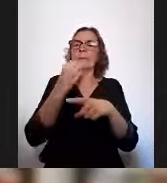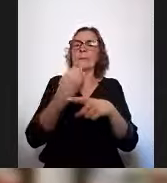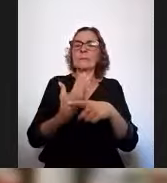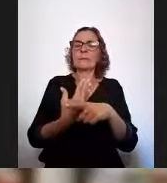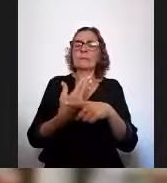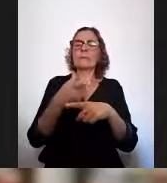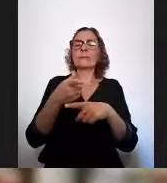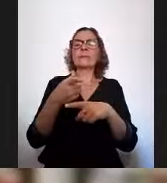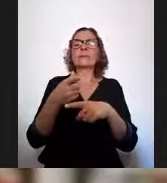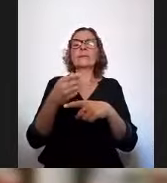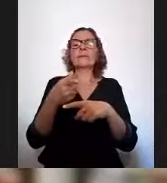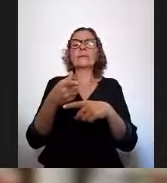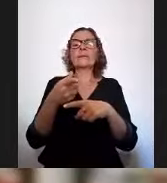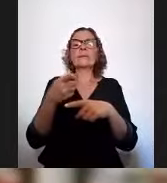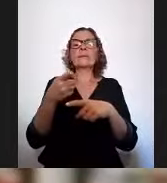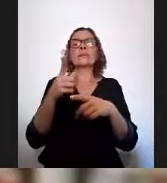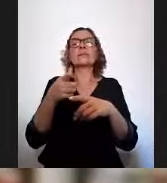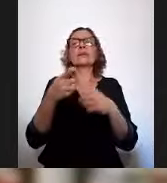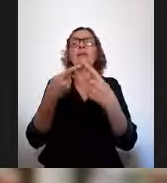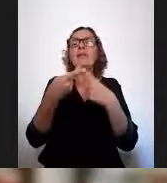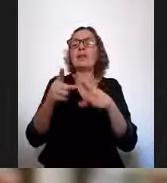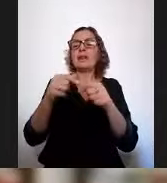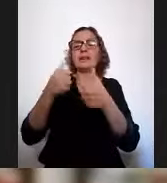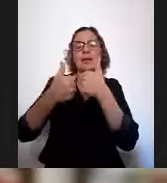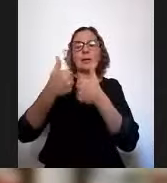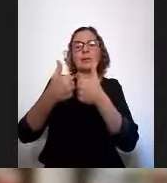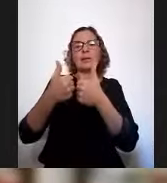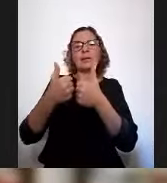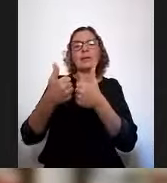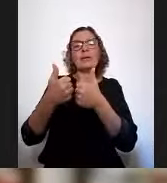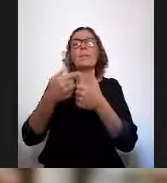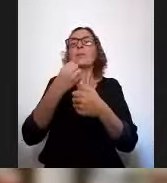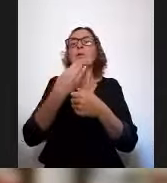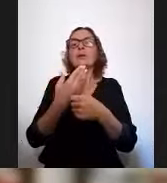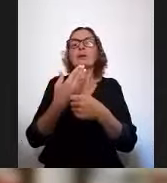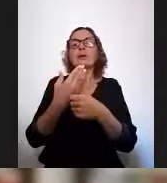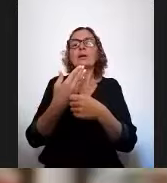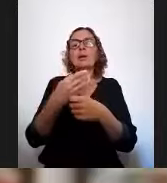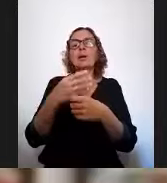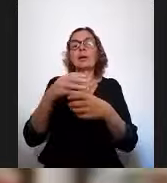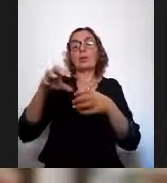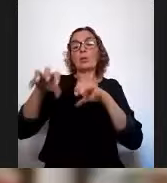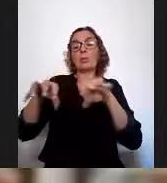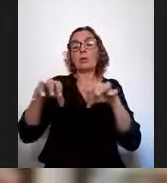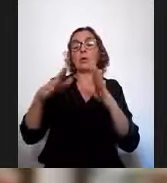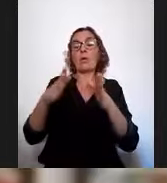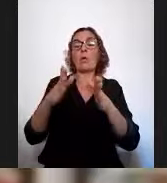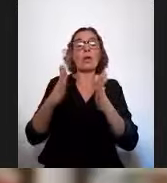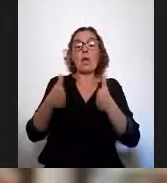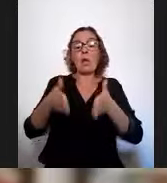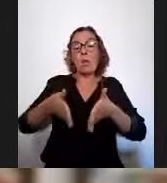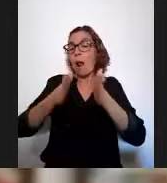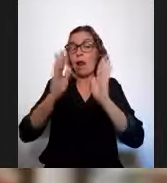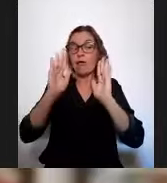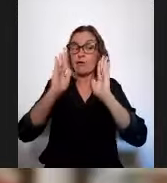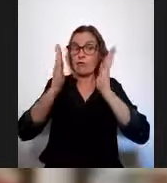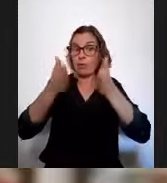hace distinto a la competencia en el mismo sector o en la misma vertical o